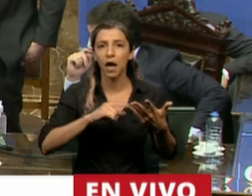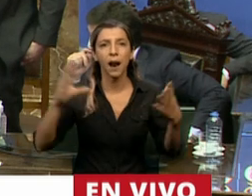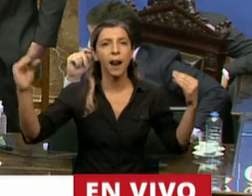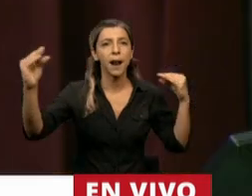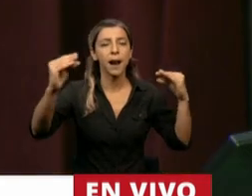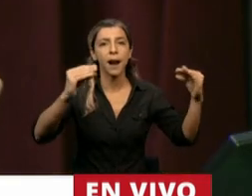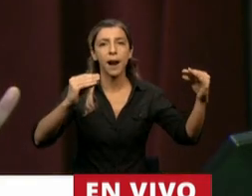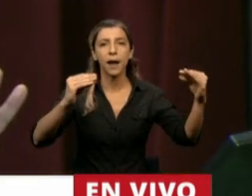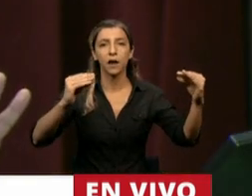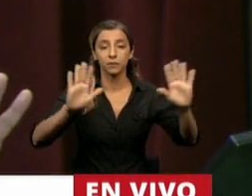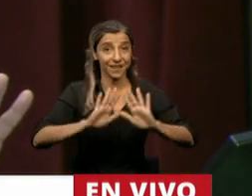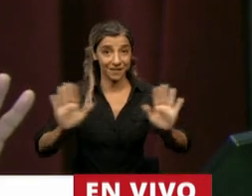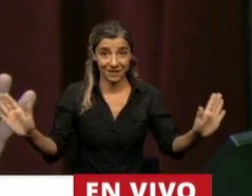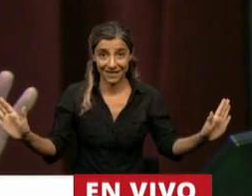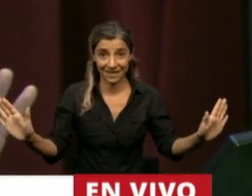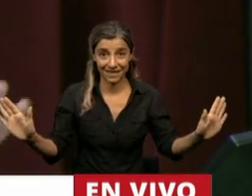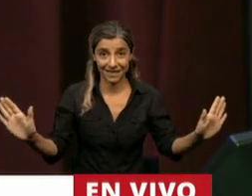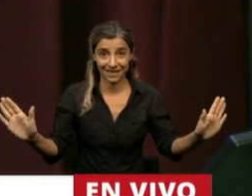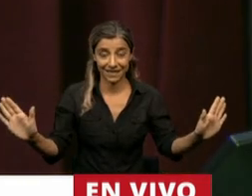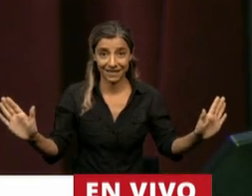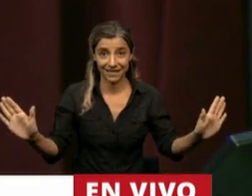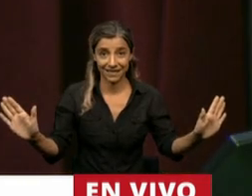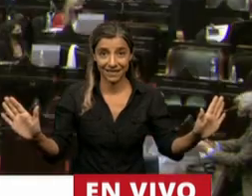y y nada más